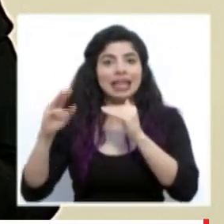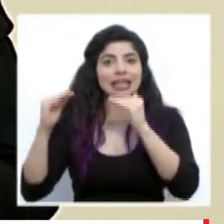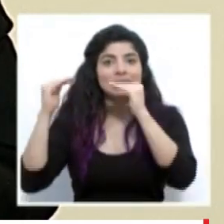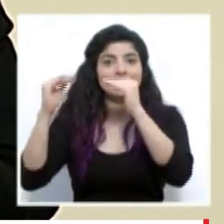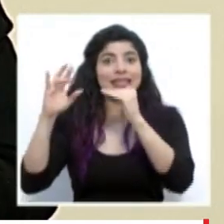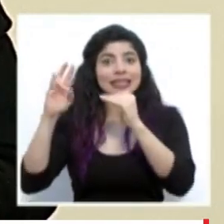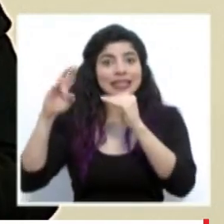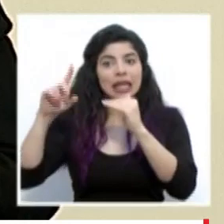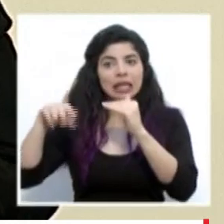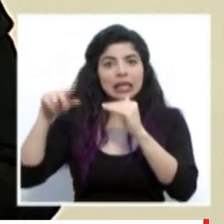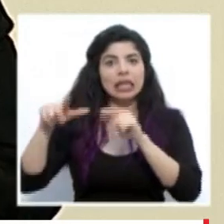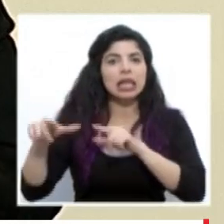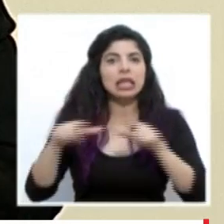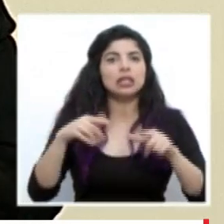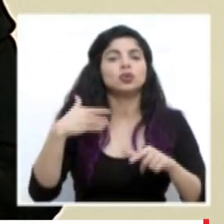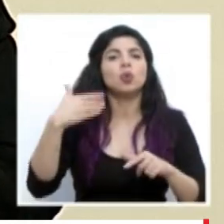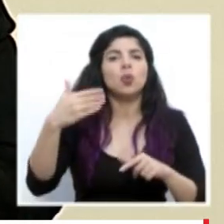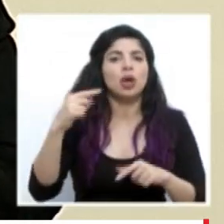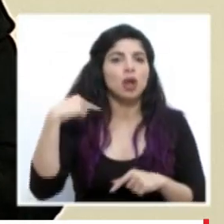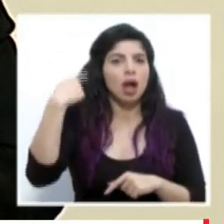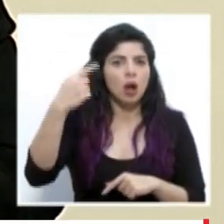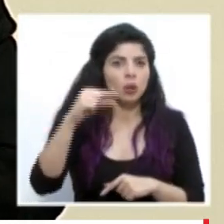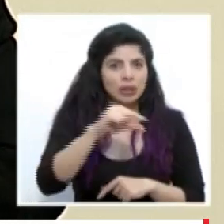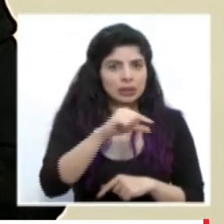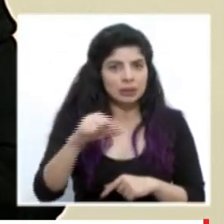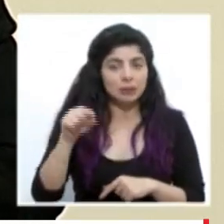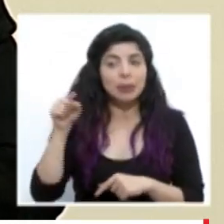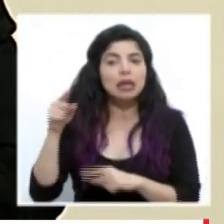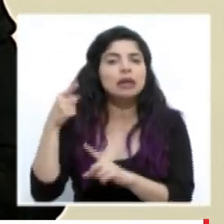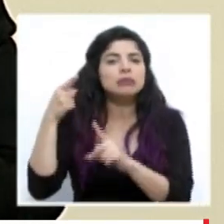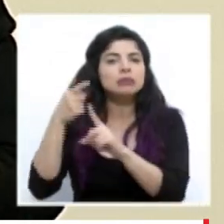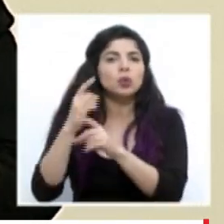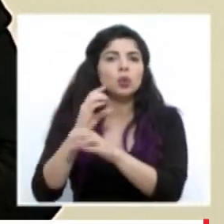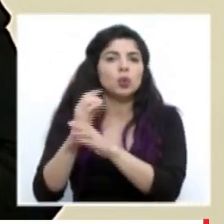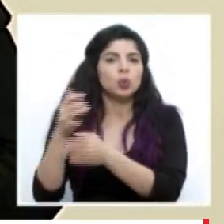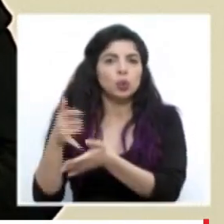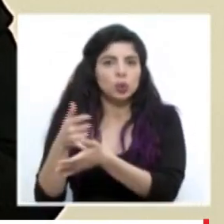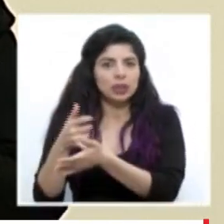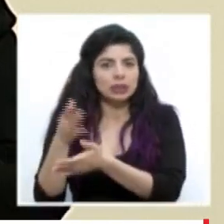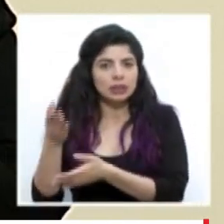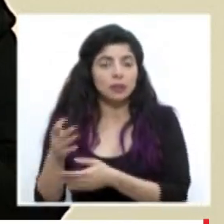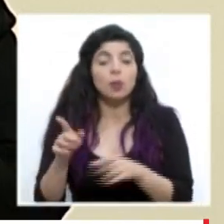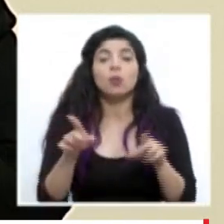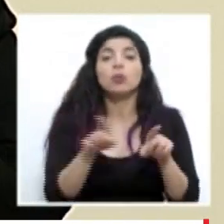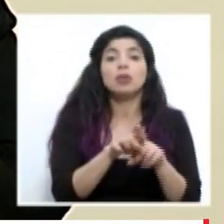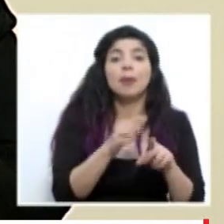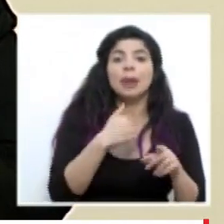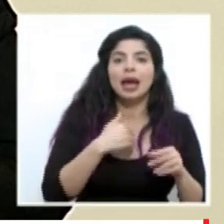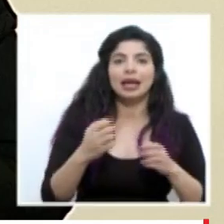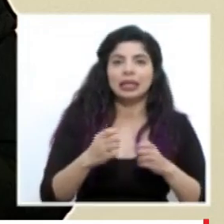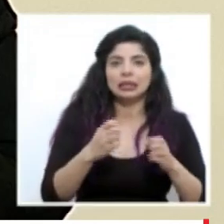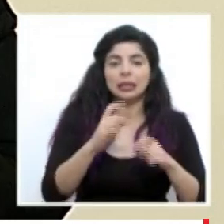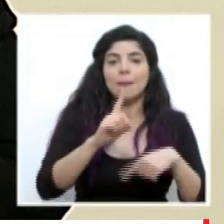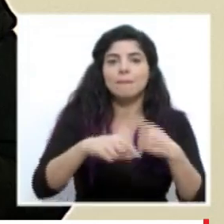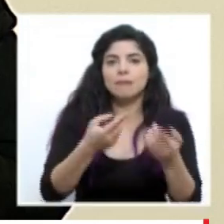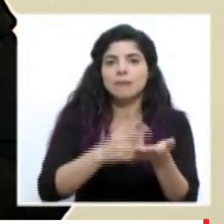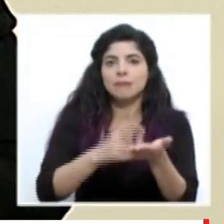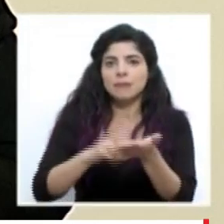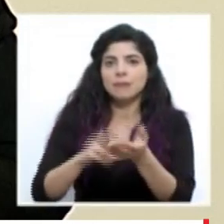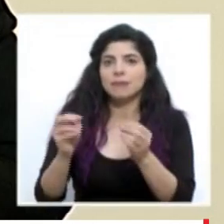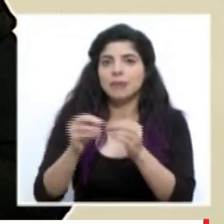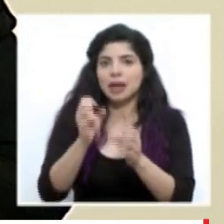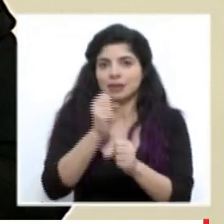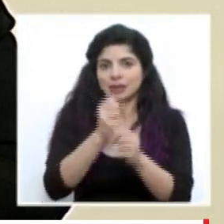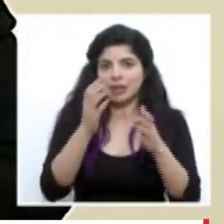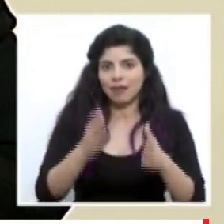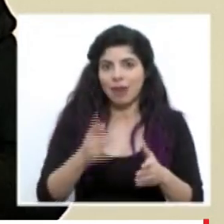en operación probablemente a inicios de la próxima semana con pacientes de cuidados intensivos, y tenemos la estrategia de contratación de personal